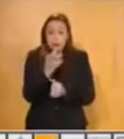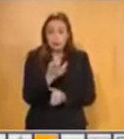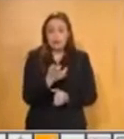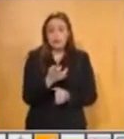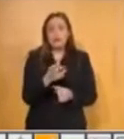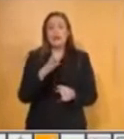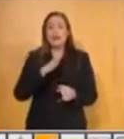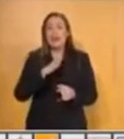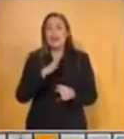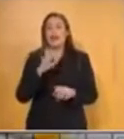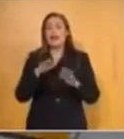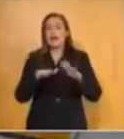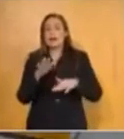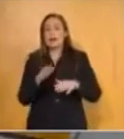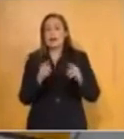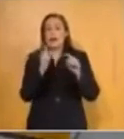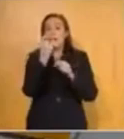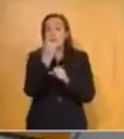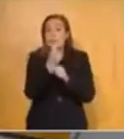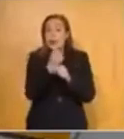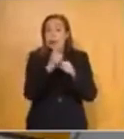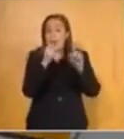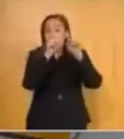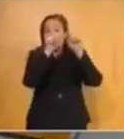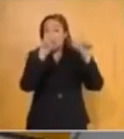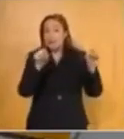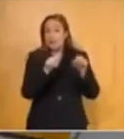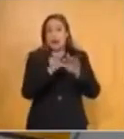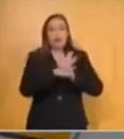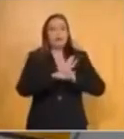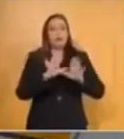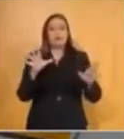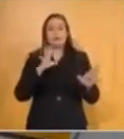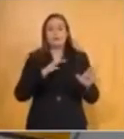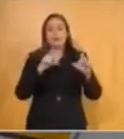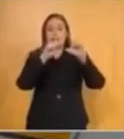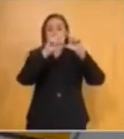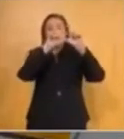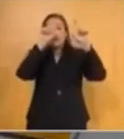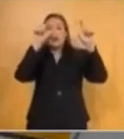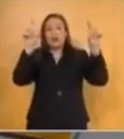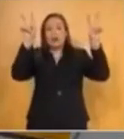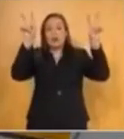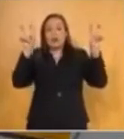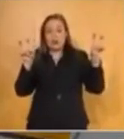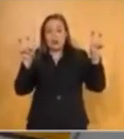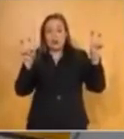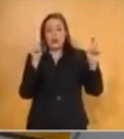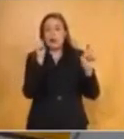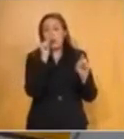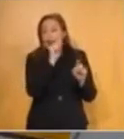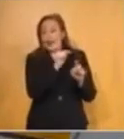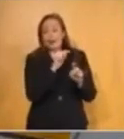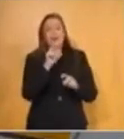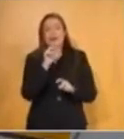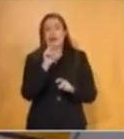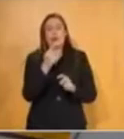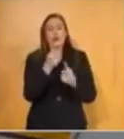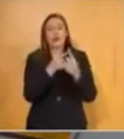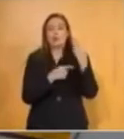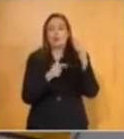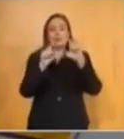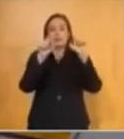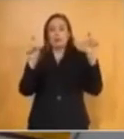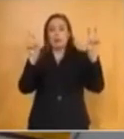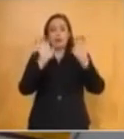las que el primer panel es exclusivo para el título. En esta tira cómica no es exclusiva para el título, ahí ya